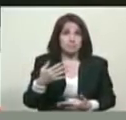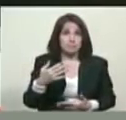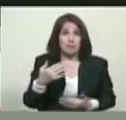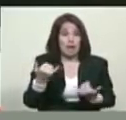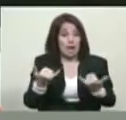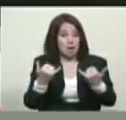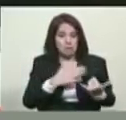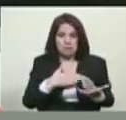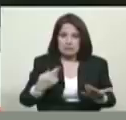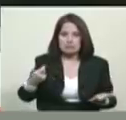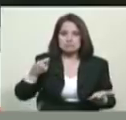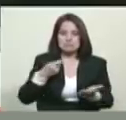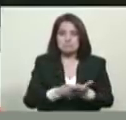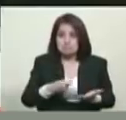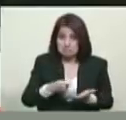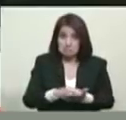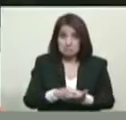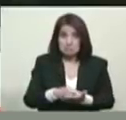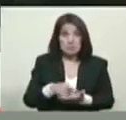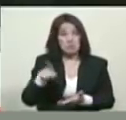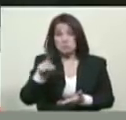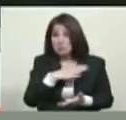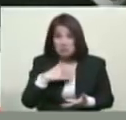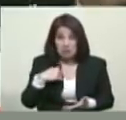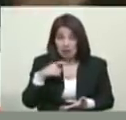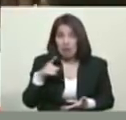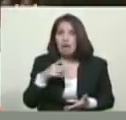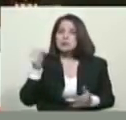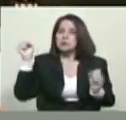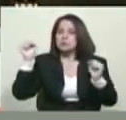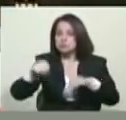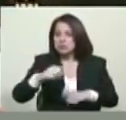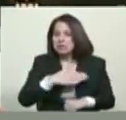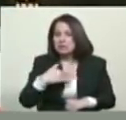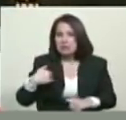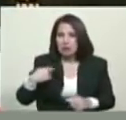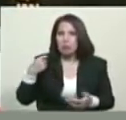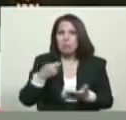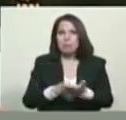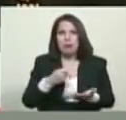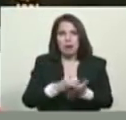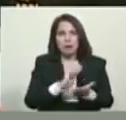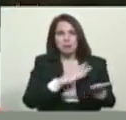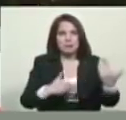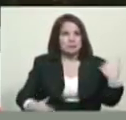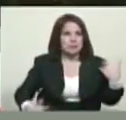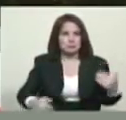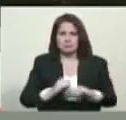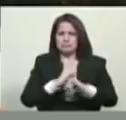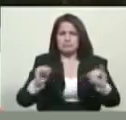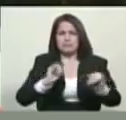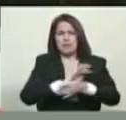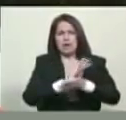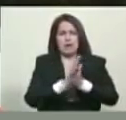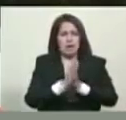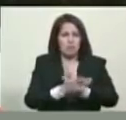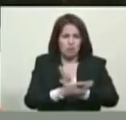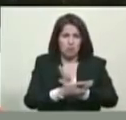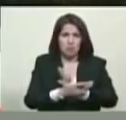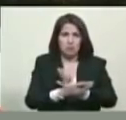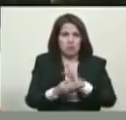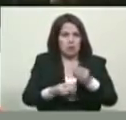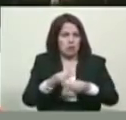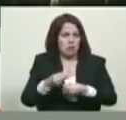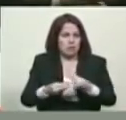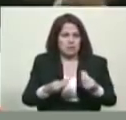invertir, yo voy a invertir en Bolivia. Con ese mensaje se acabó las amenazas de que no va a haber inversión en